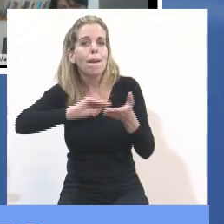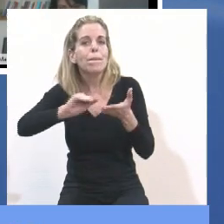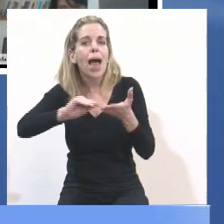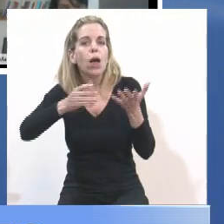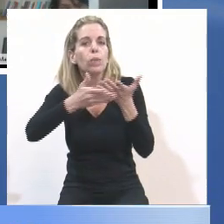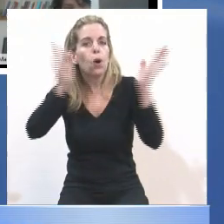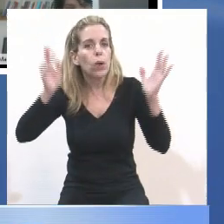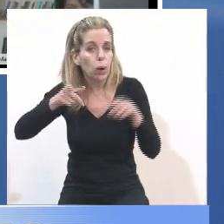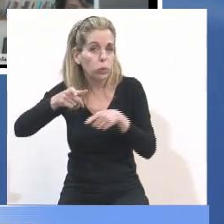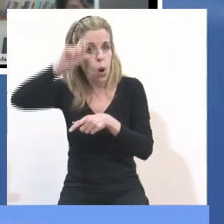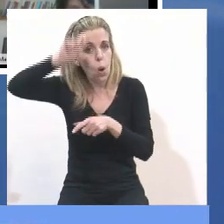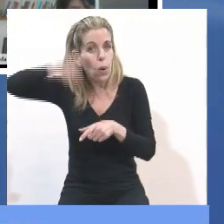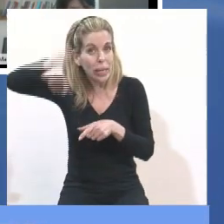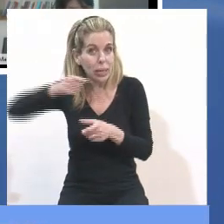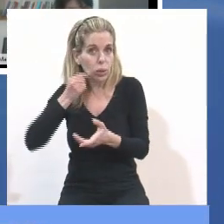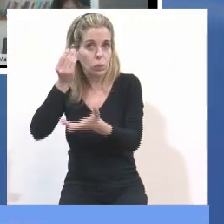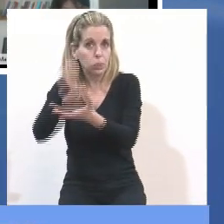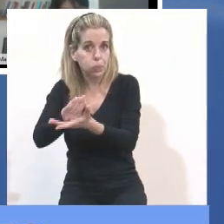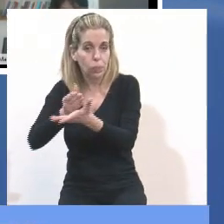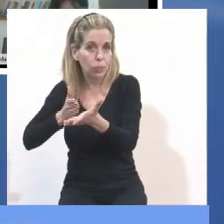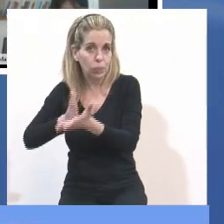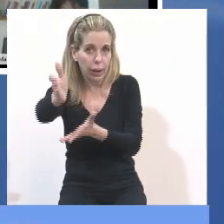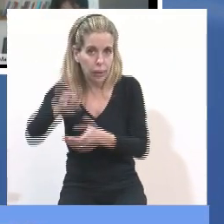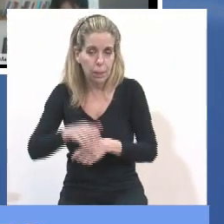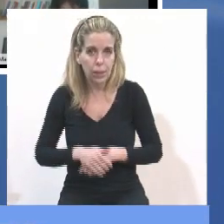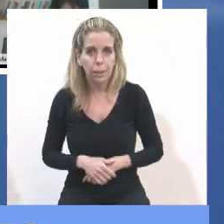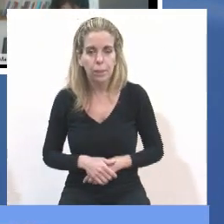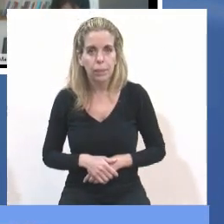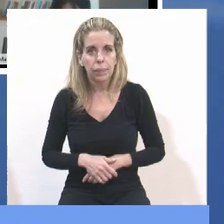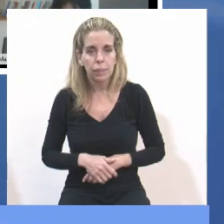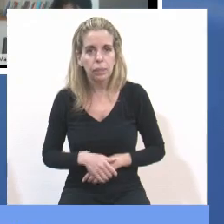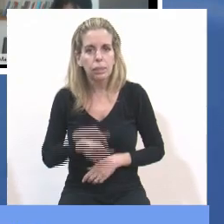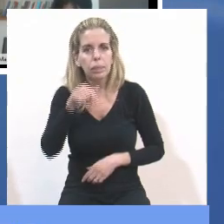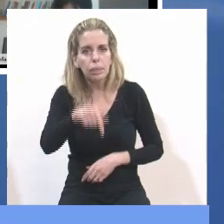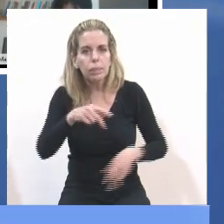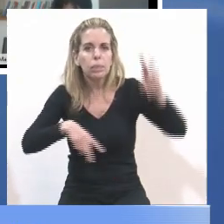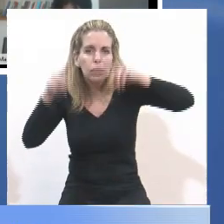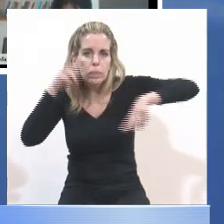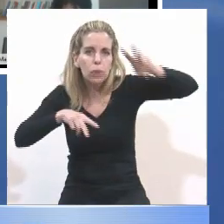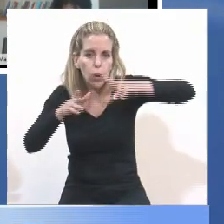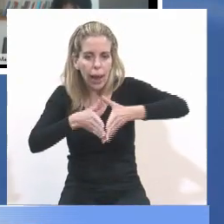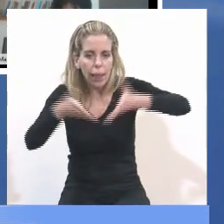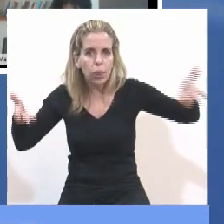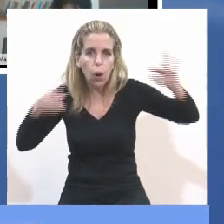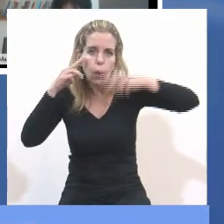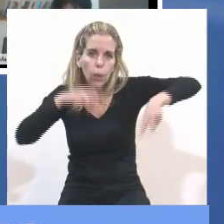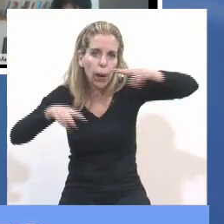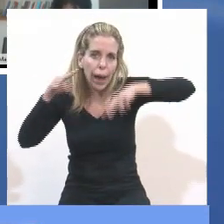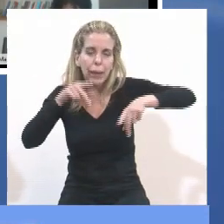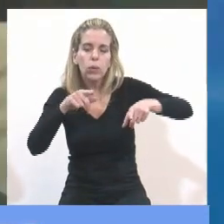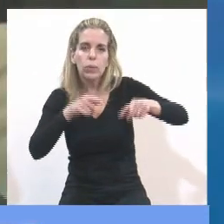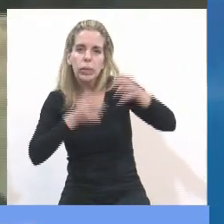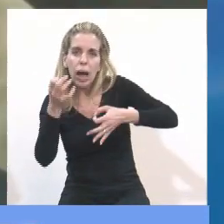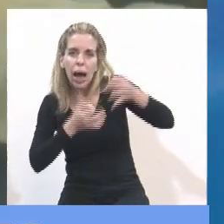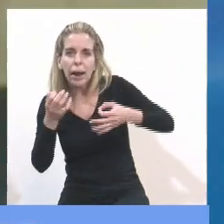son vitalicios en sus cargos. Y esto, buscando la doctrina y tratando de